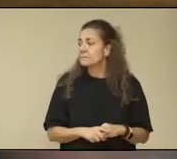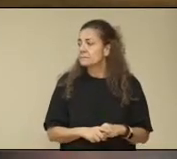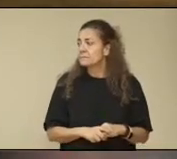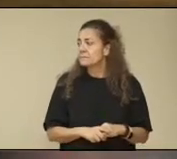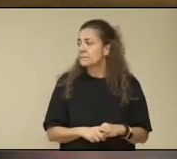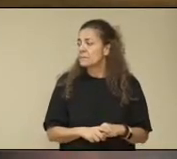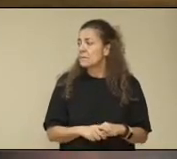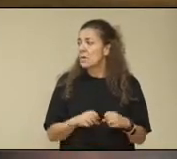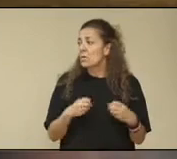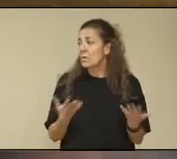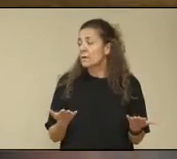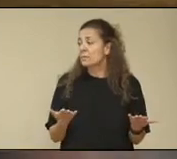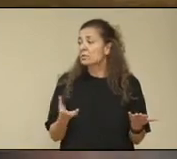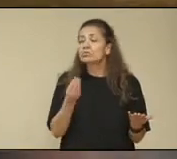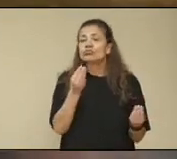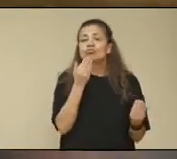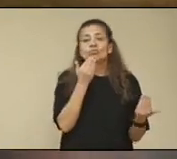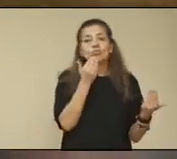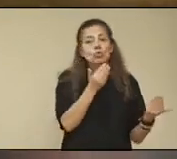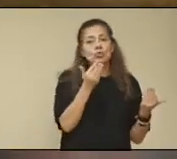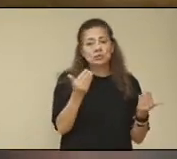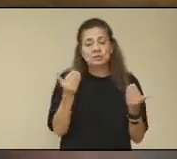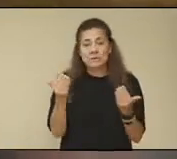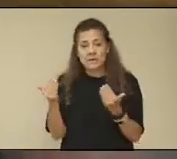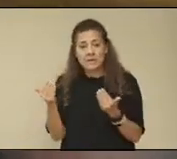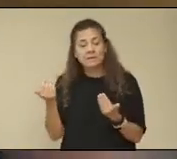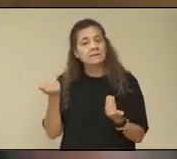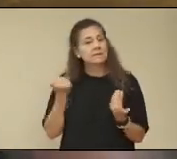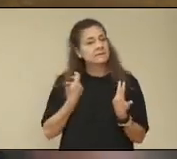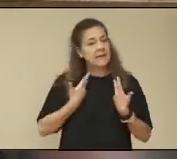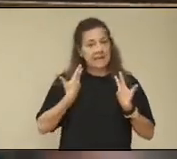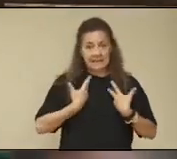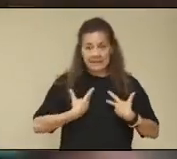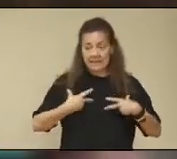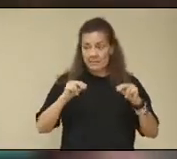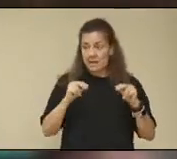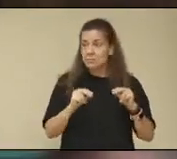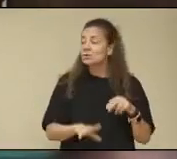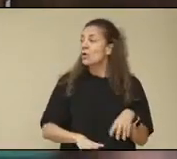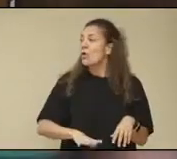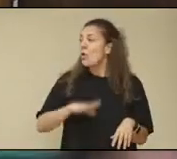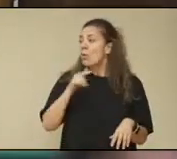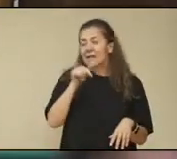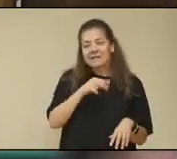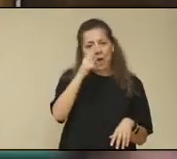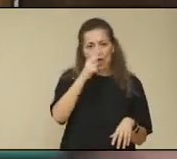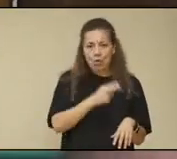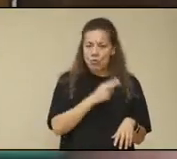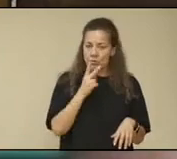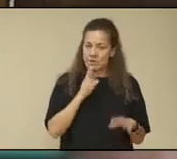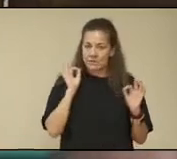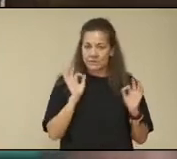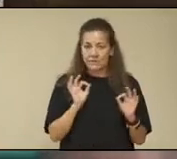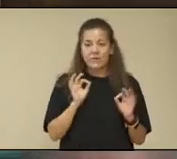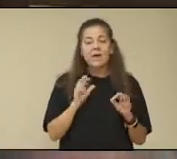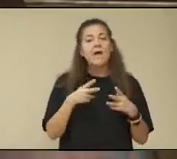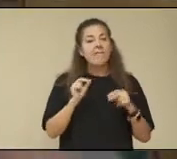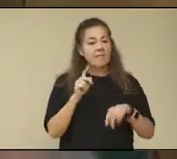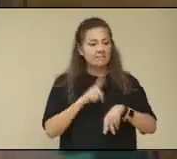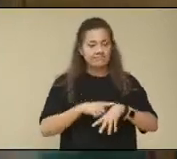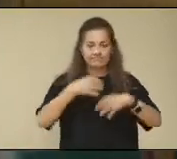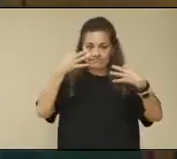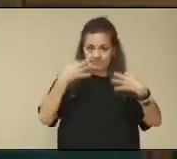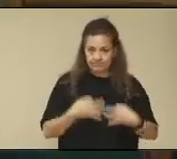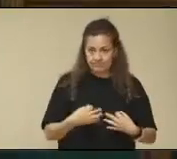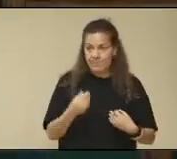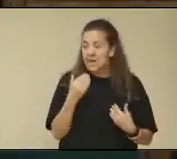Muy bien, bueno, pues muchísimas gracias. Vamos a terminar, porque era uno de los compromisos, terminar en tiempo. Y en